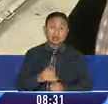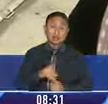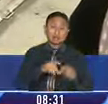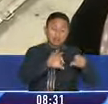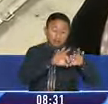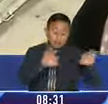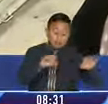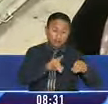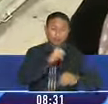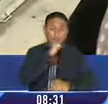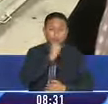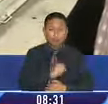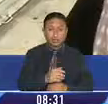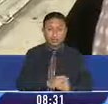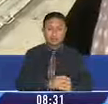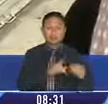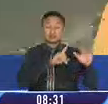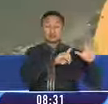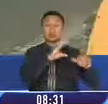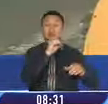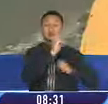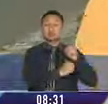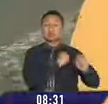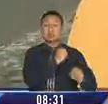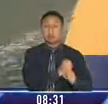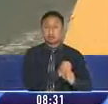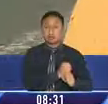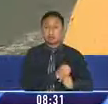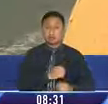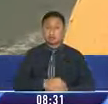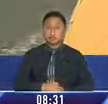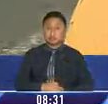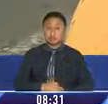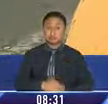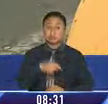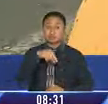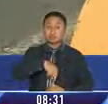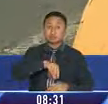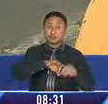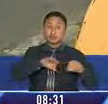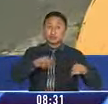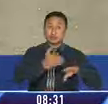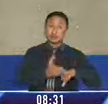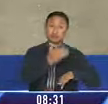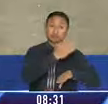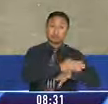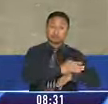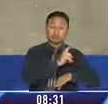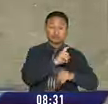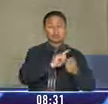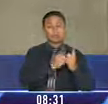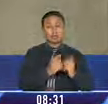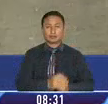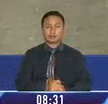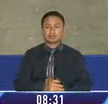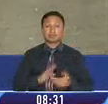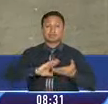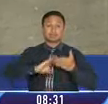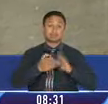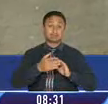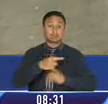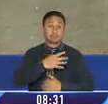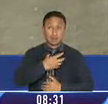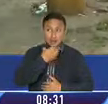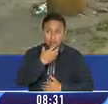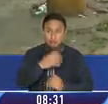está vieja, ya son de 60 años. Son tuberías ya antiguas, viejas, que necesitan cambio. La indignación de la comunidad es que